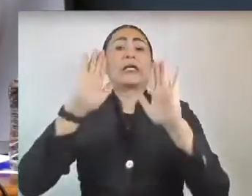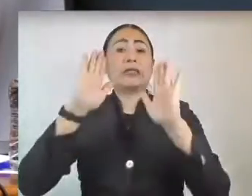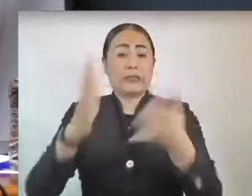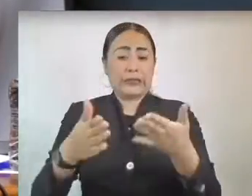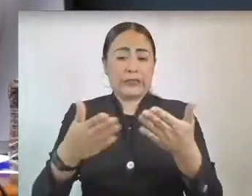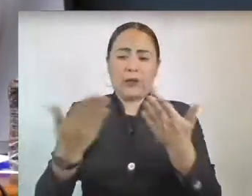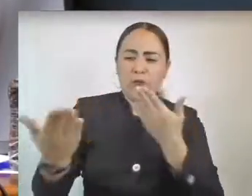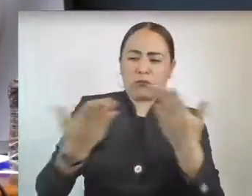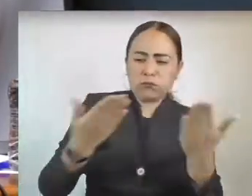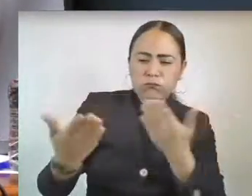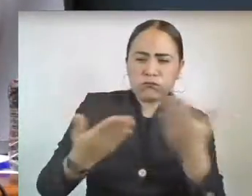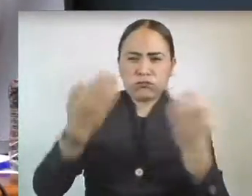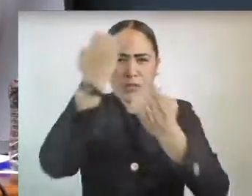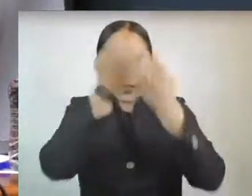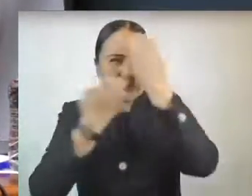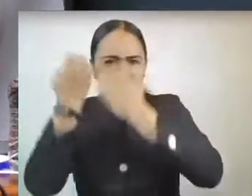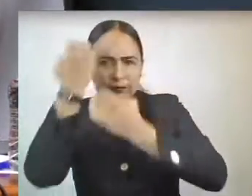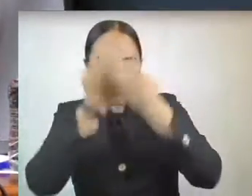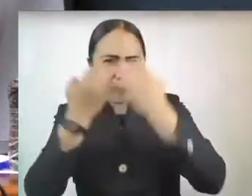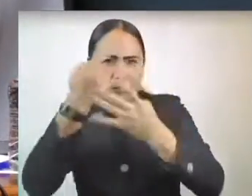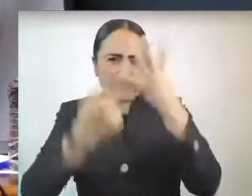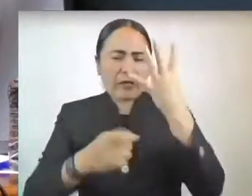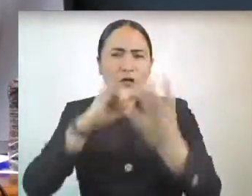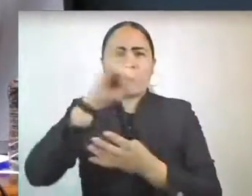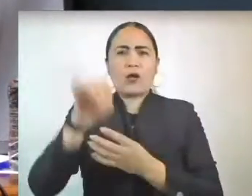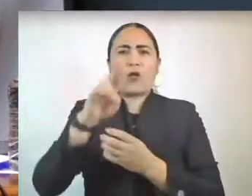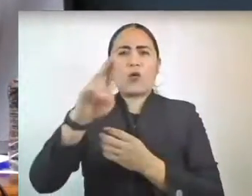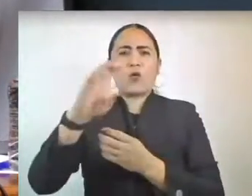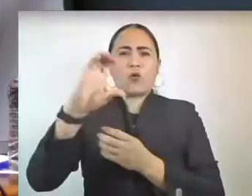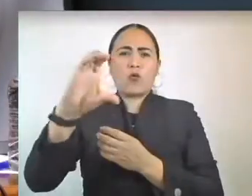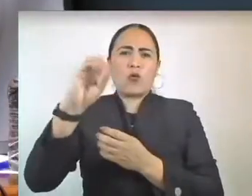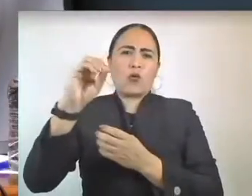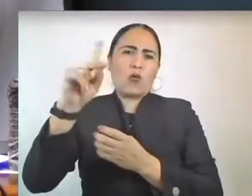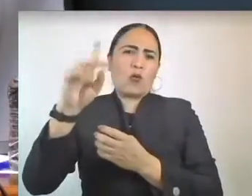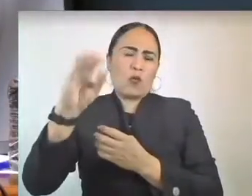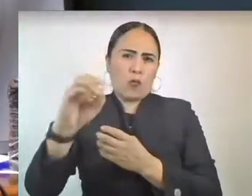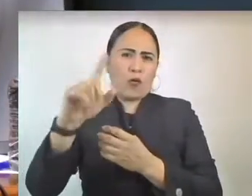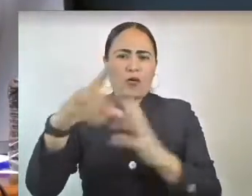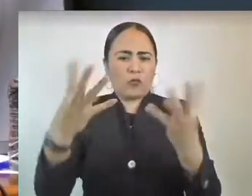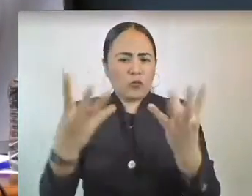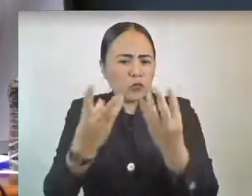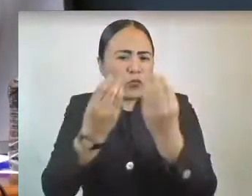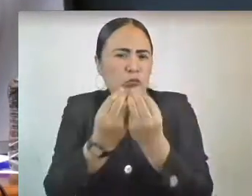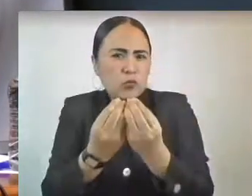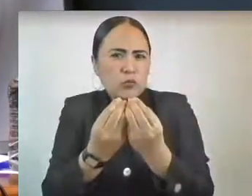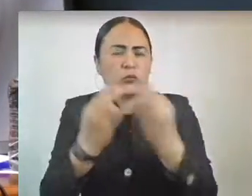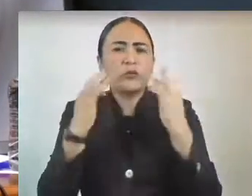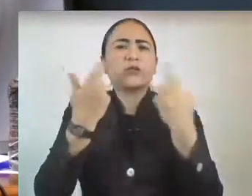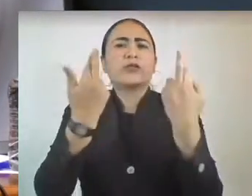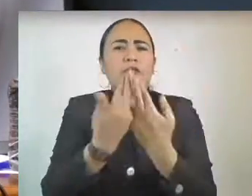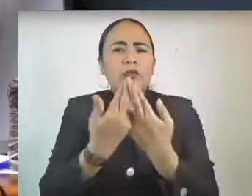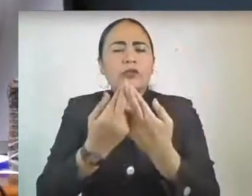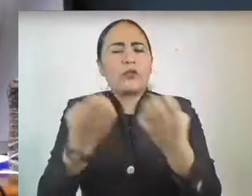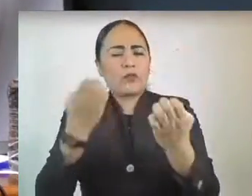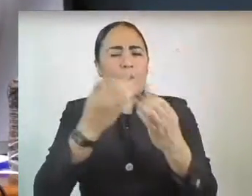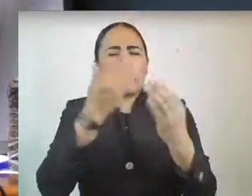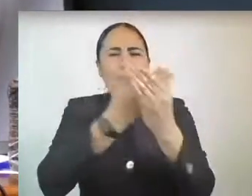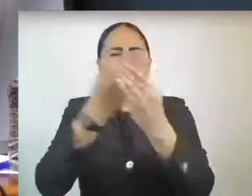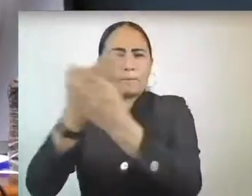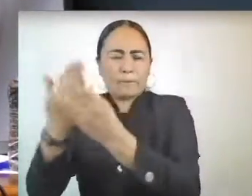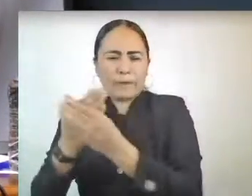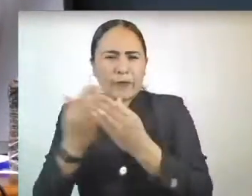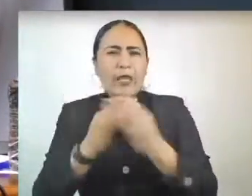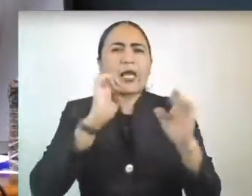las comparecencias, la Junta de Coordinación Política se reunirá con la finalidad de integrar y revisar los expedientes y